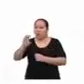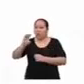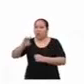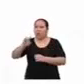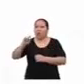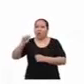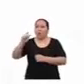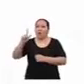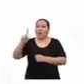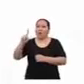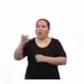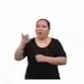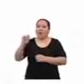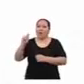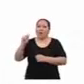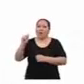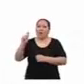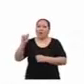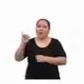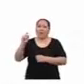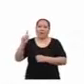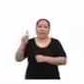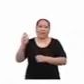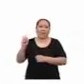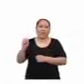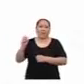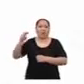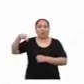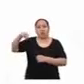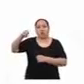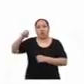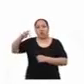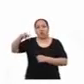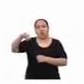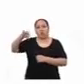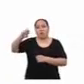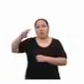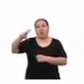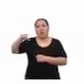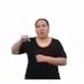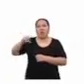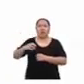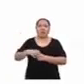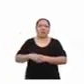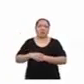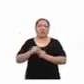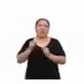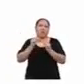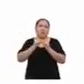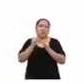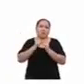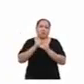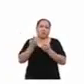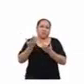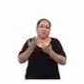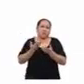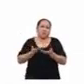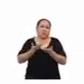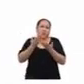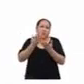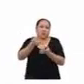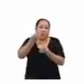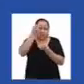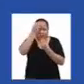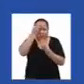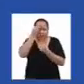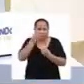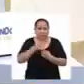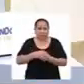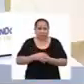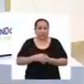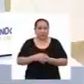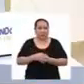nominal. Así es, los números se pueden obtener, pero no nos comunican ninguna